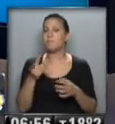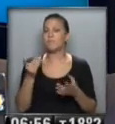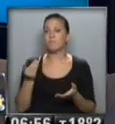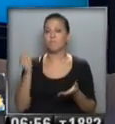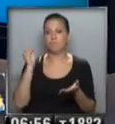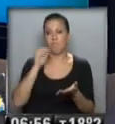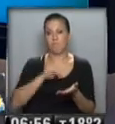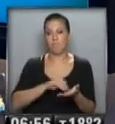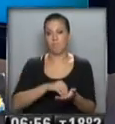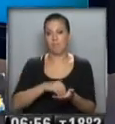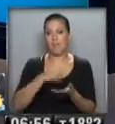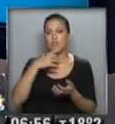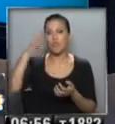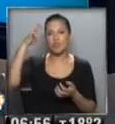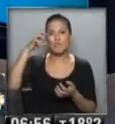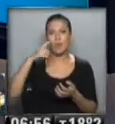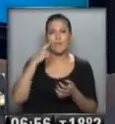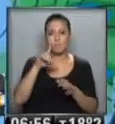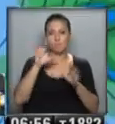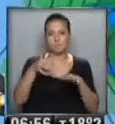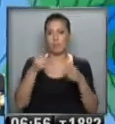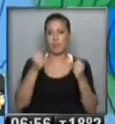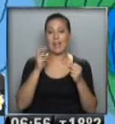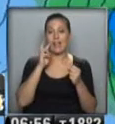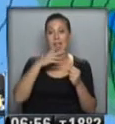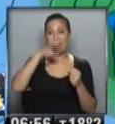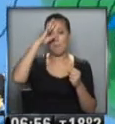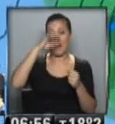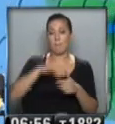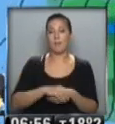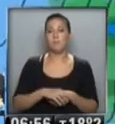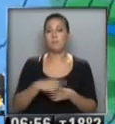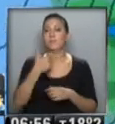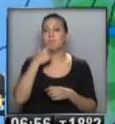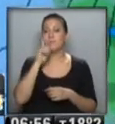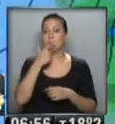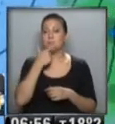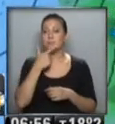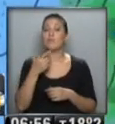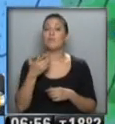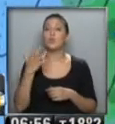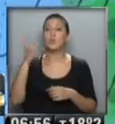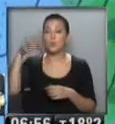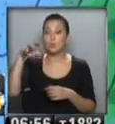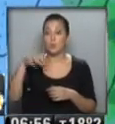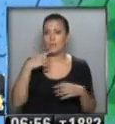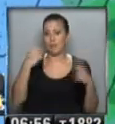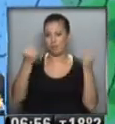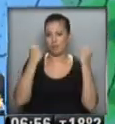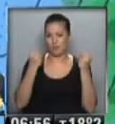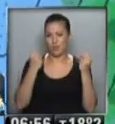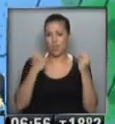y mucho la probabilidad de lluvias, fíjense en La Pampa, allí en San Luis la probabilidad de lluvias fuertes,